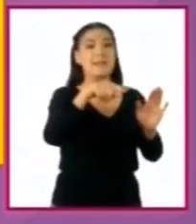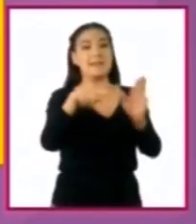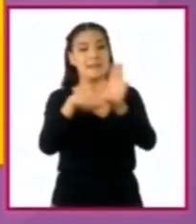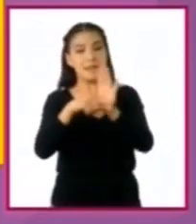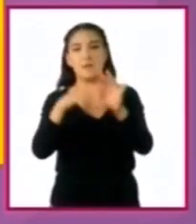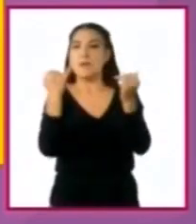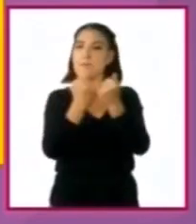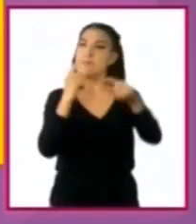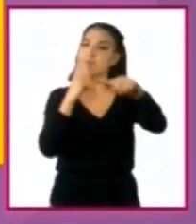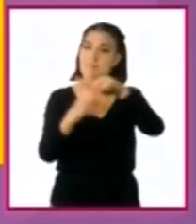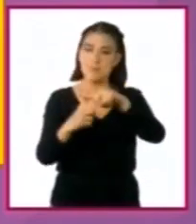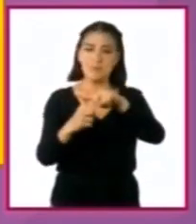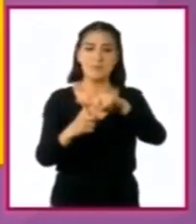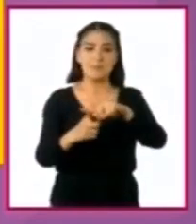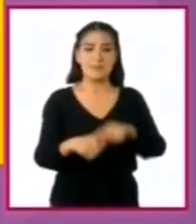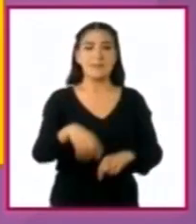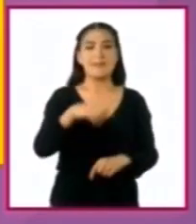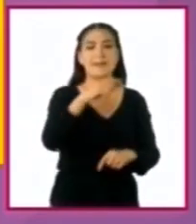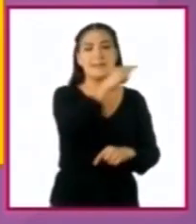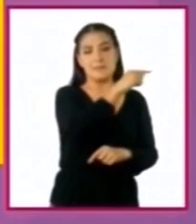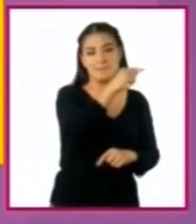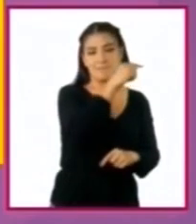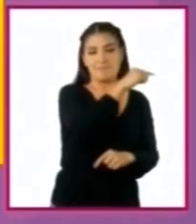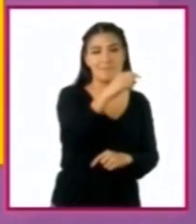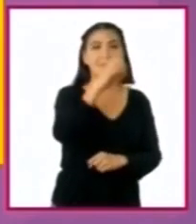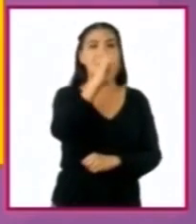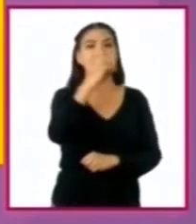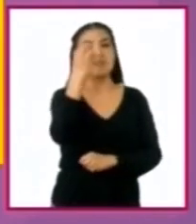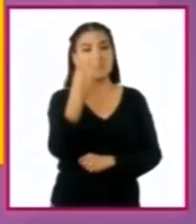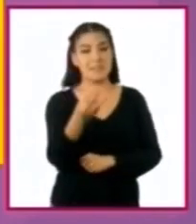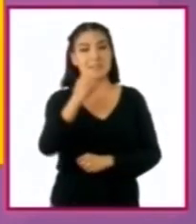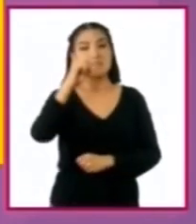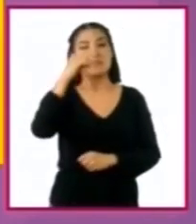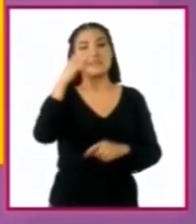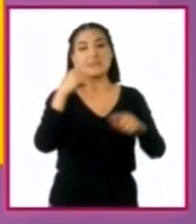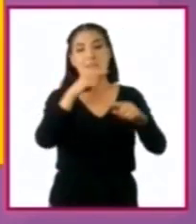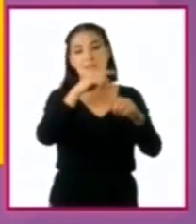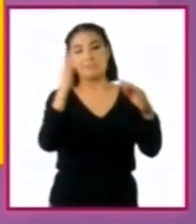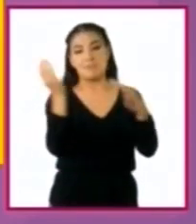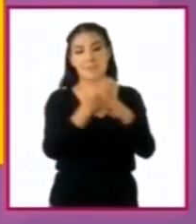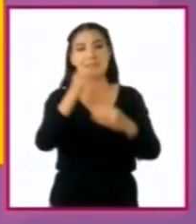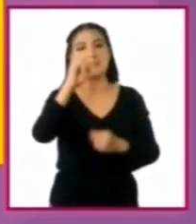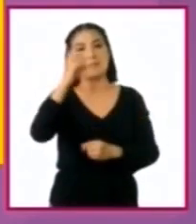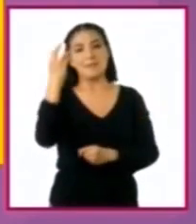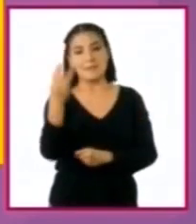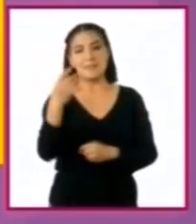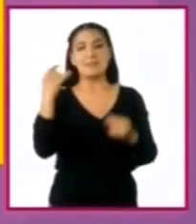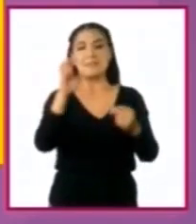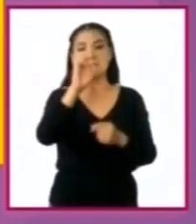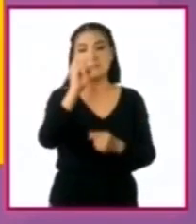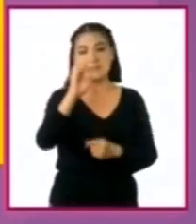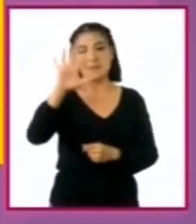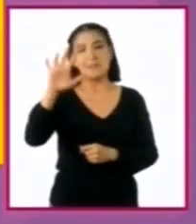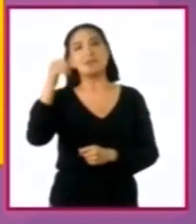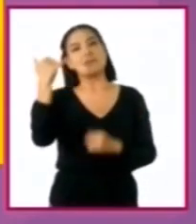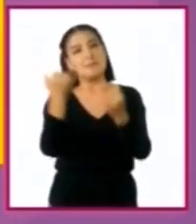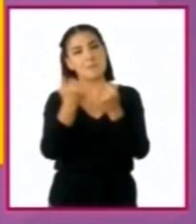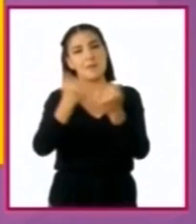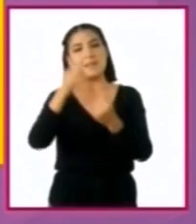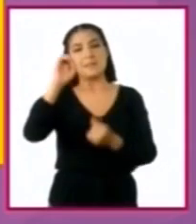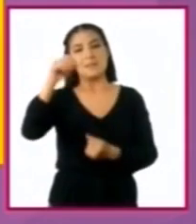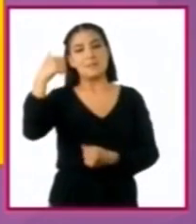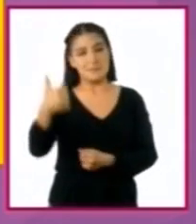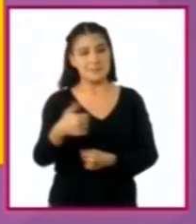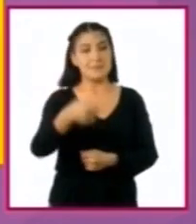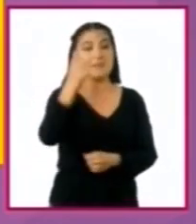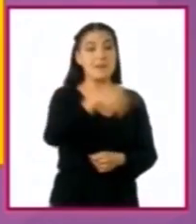positivo. 3 décimos negativo entre 5 décimos negativo es igual a 6 décimos positivo.